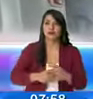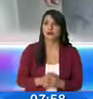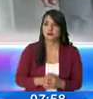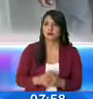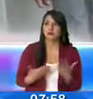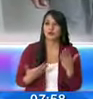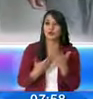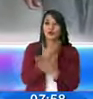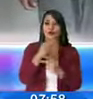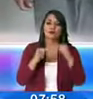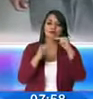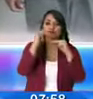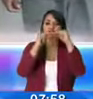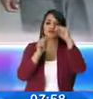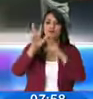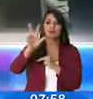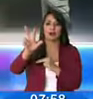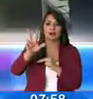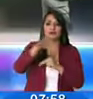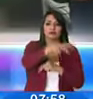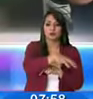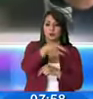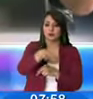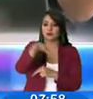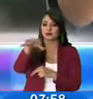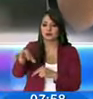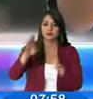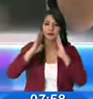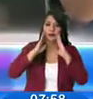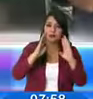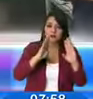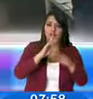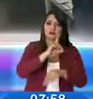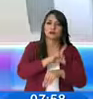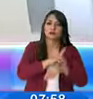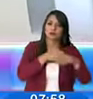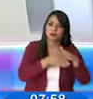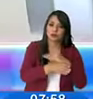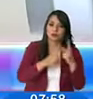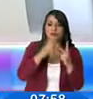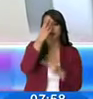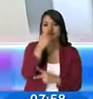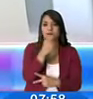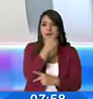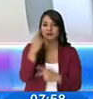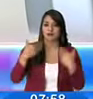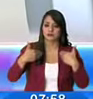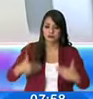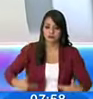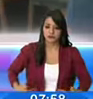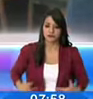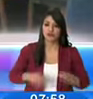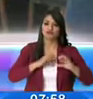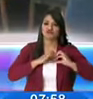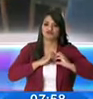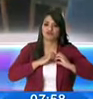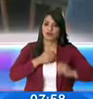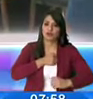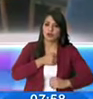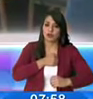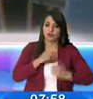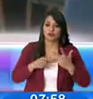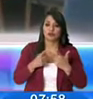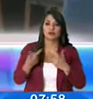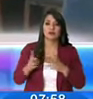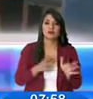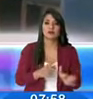moderna infraestructura de 3 bloques para la atención médica en consultorios, rehabilitación traumatológica, cardiometabólica, así como